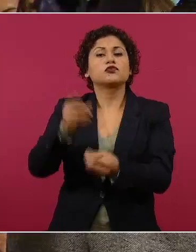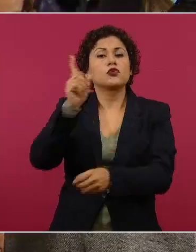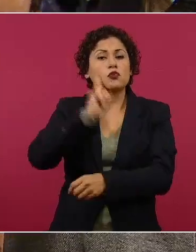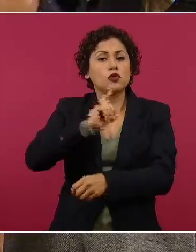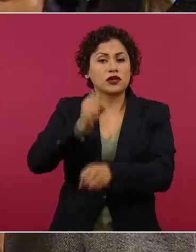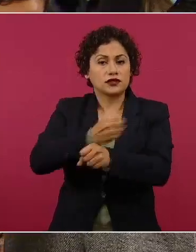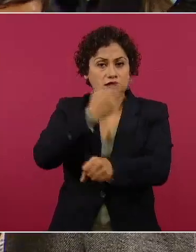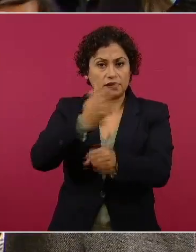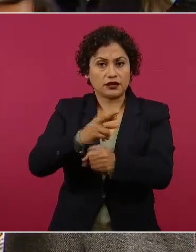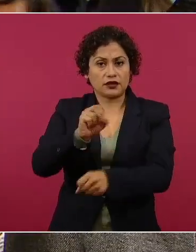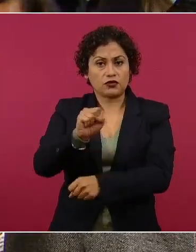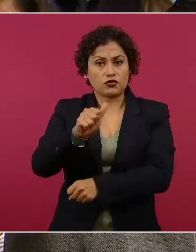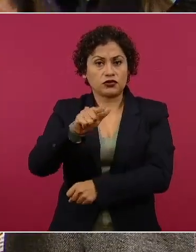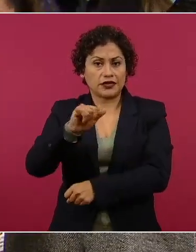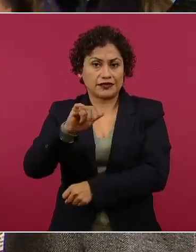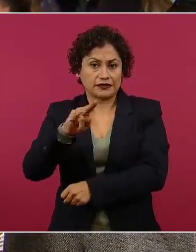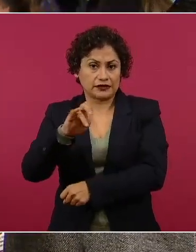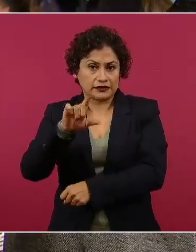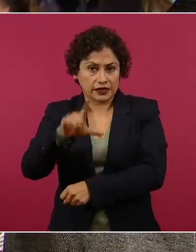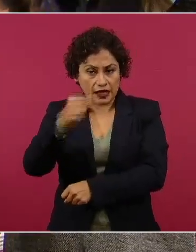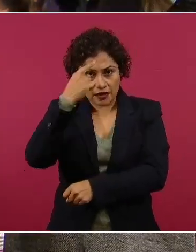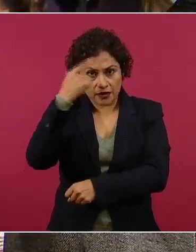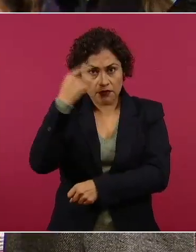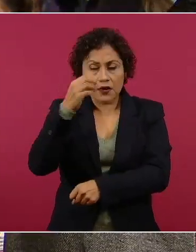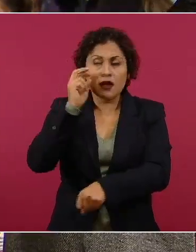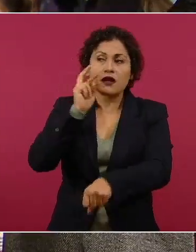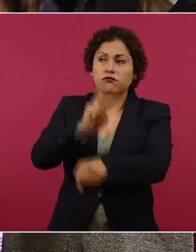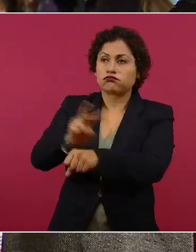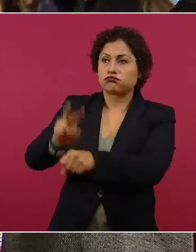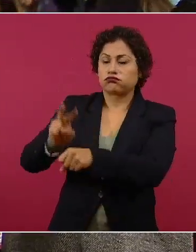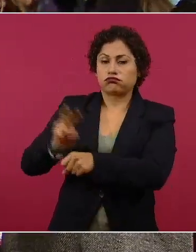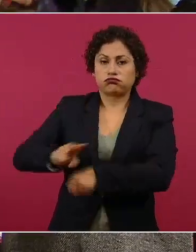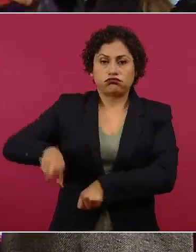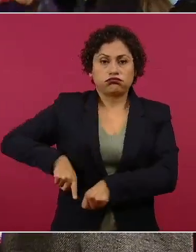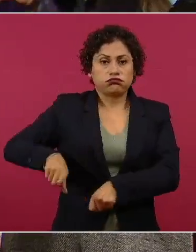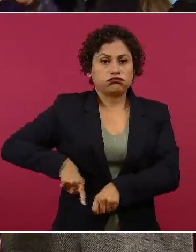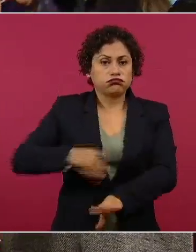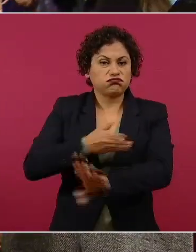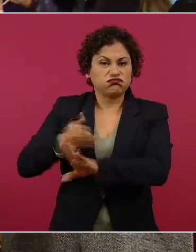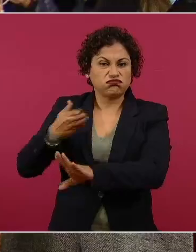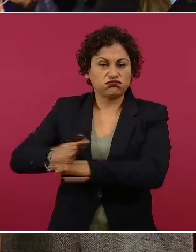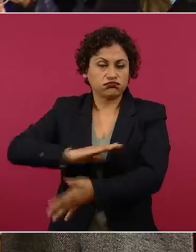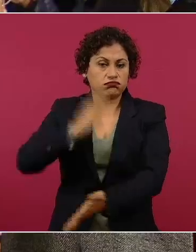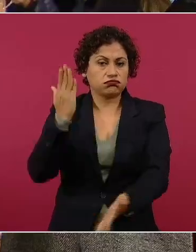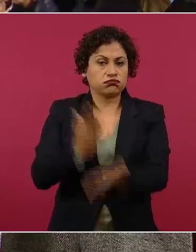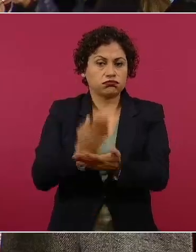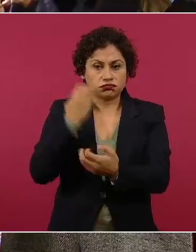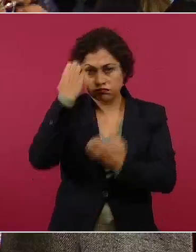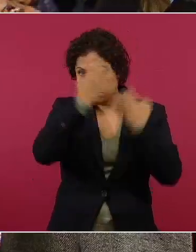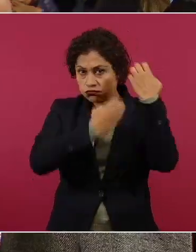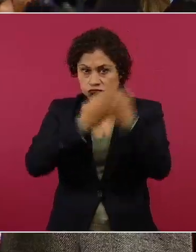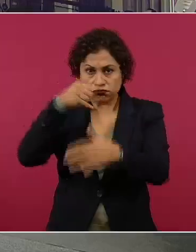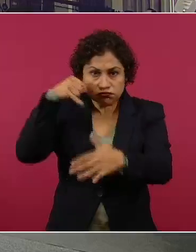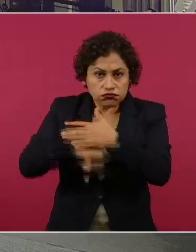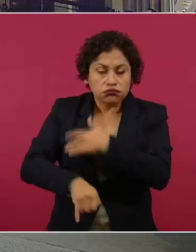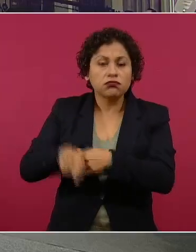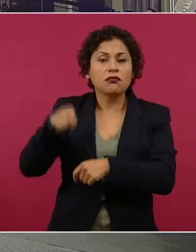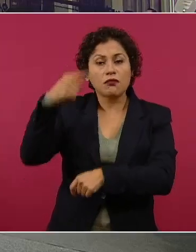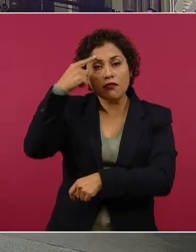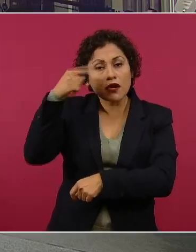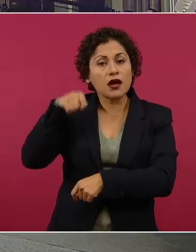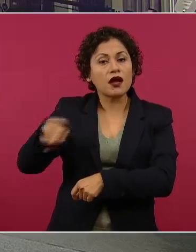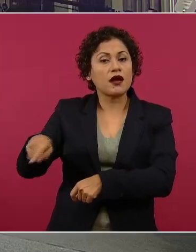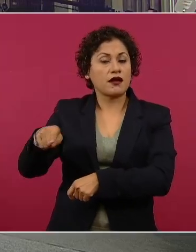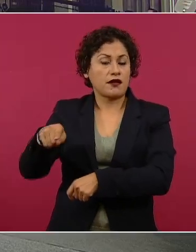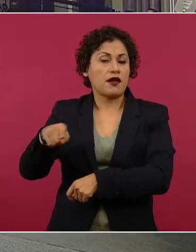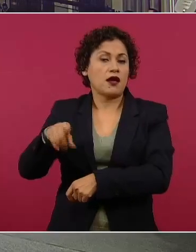el Poder Judicial detenga cualquier agresión en su contra y en cambio se revise exhaustivamente la situación y derechos de la pequeña Constanza